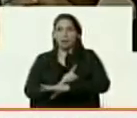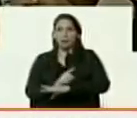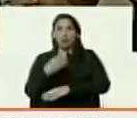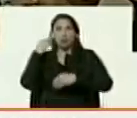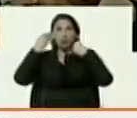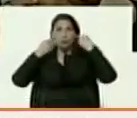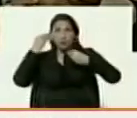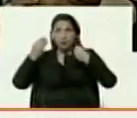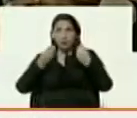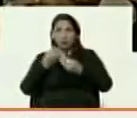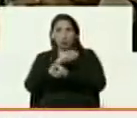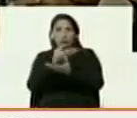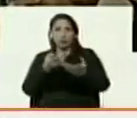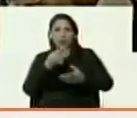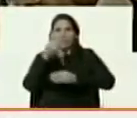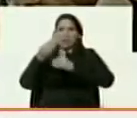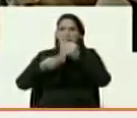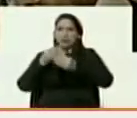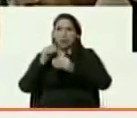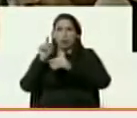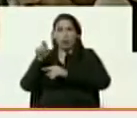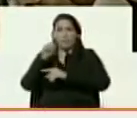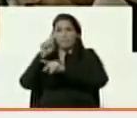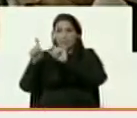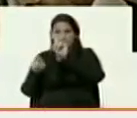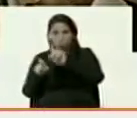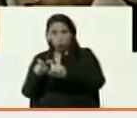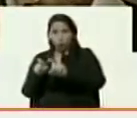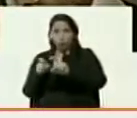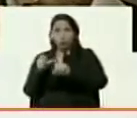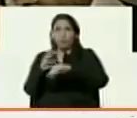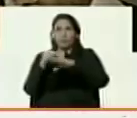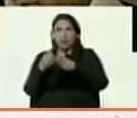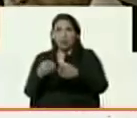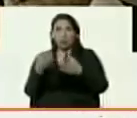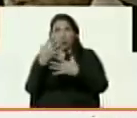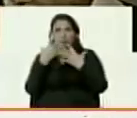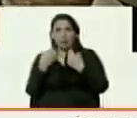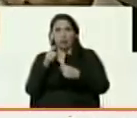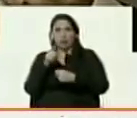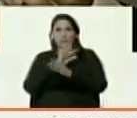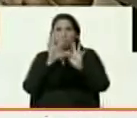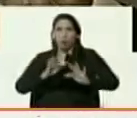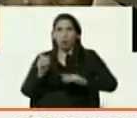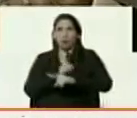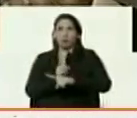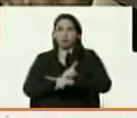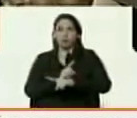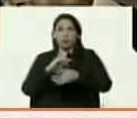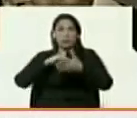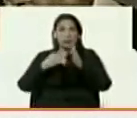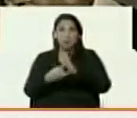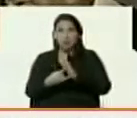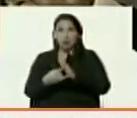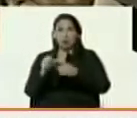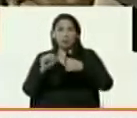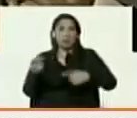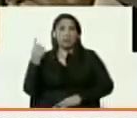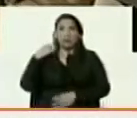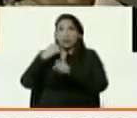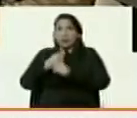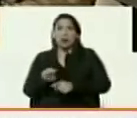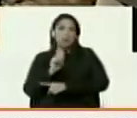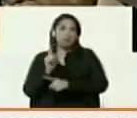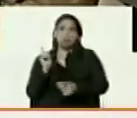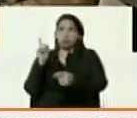que ustedes le hicieron esa pregunta a Jorge, entiendo que es de manera inmediata. Sin embargo, la semana pasada se esperaba, pero no se han reincorporado todo.